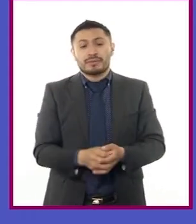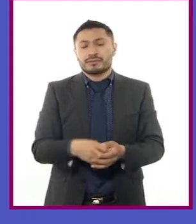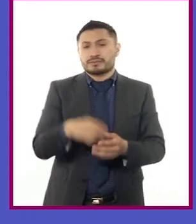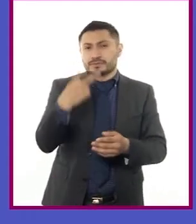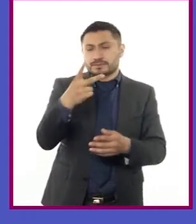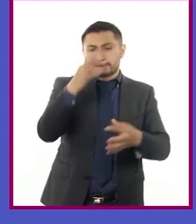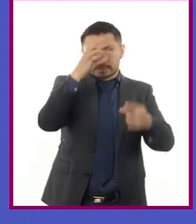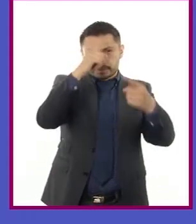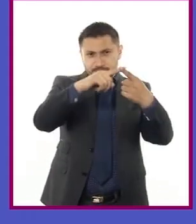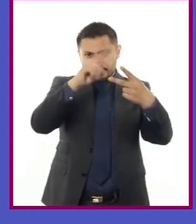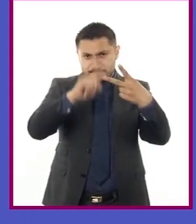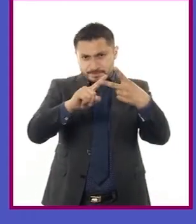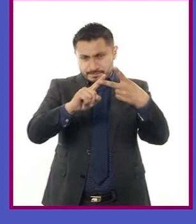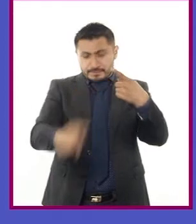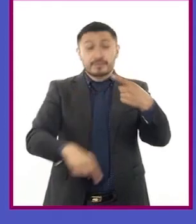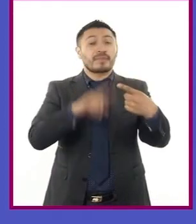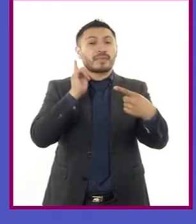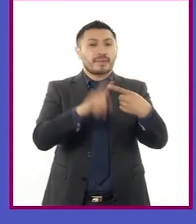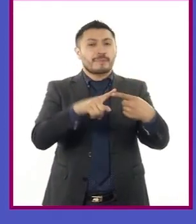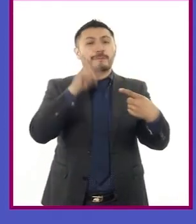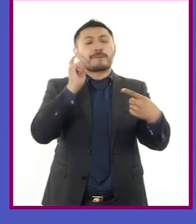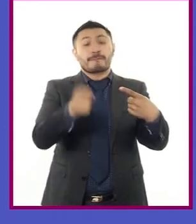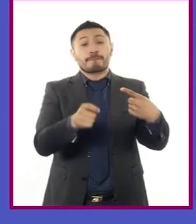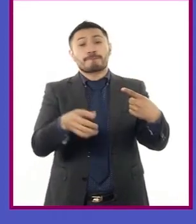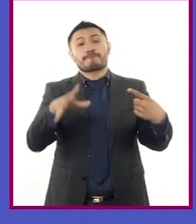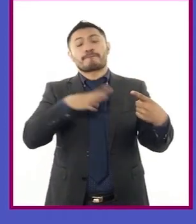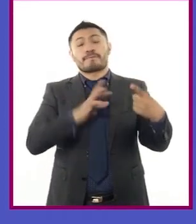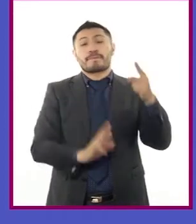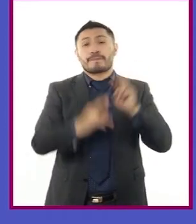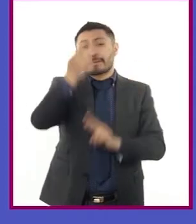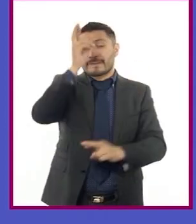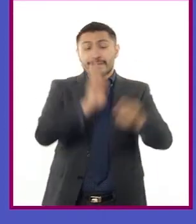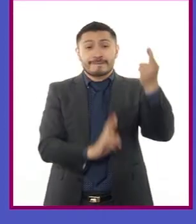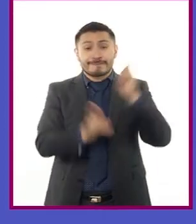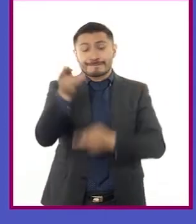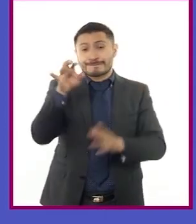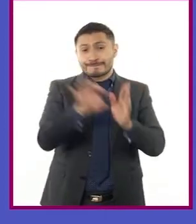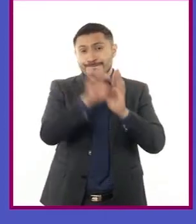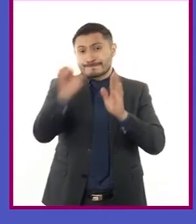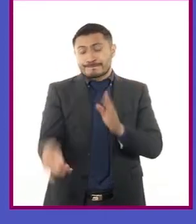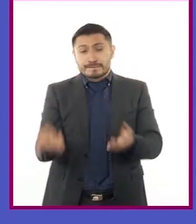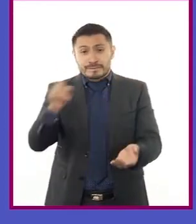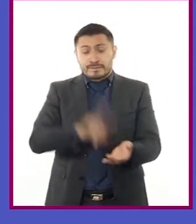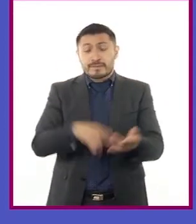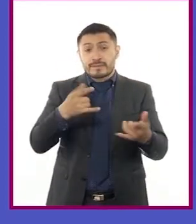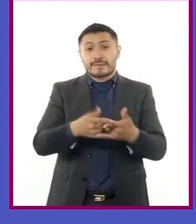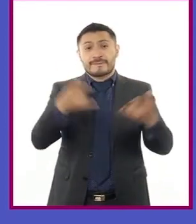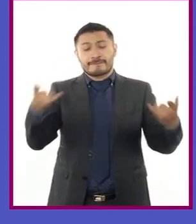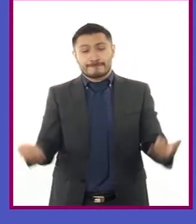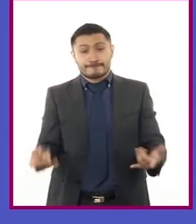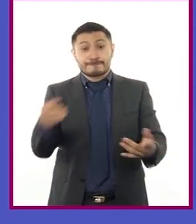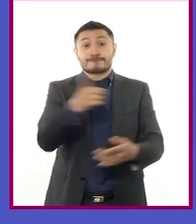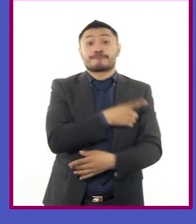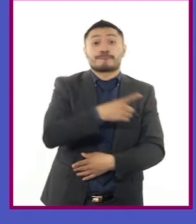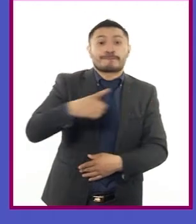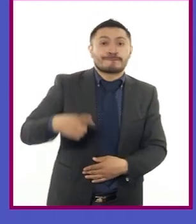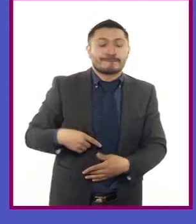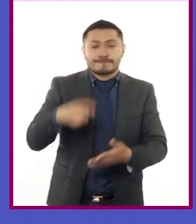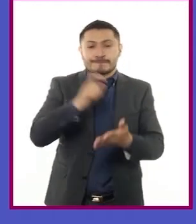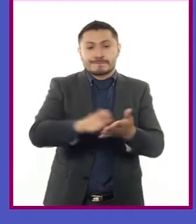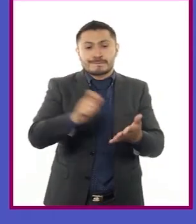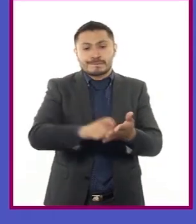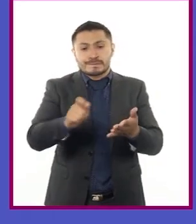precisiones más. Cuando nos referimos a una revolución como etapa histórica, esta debe escribirse